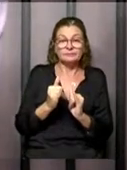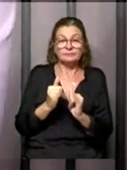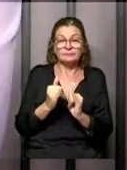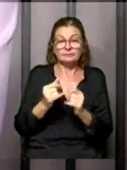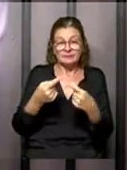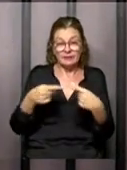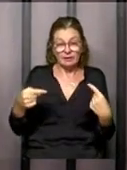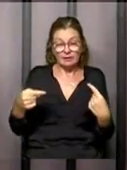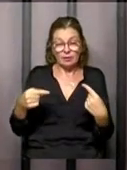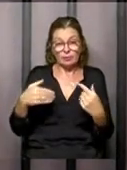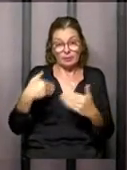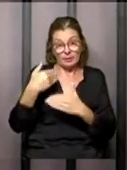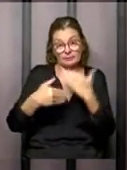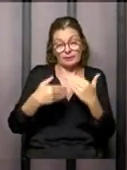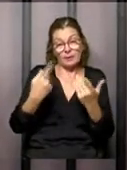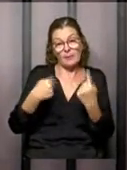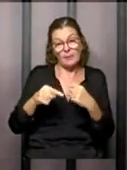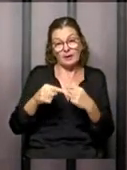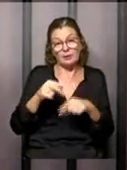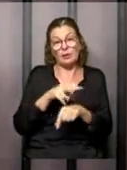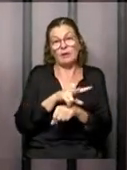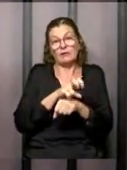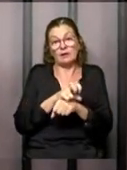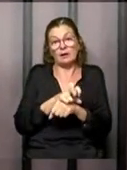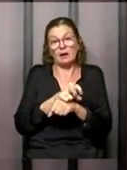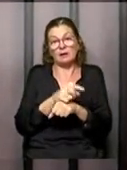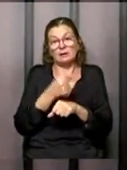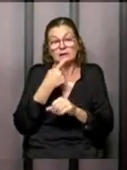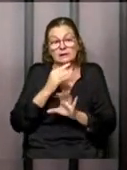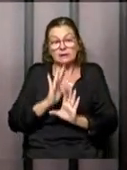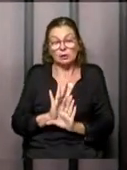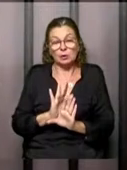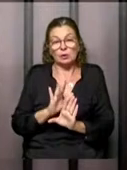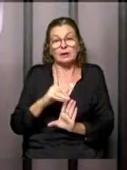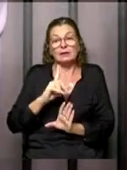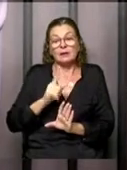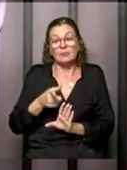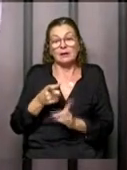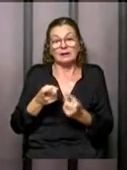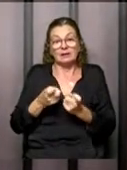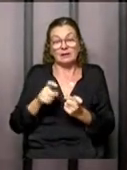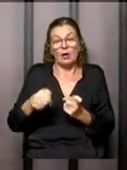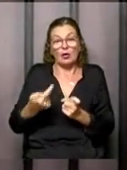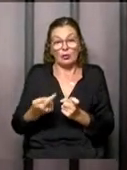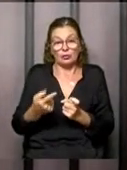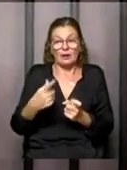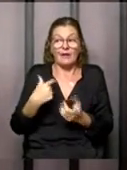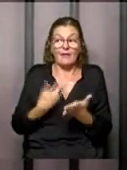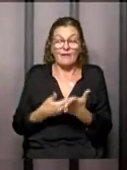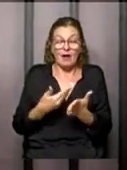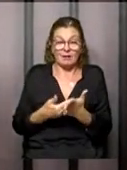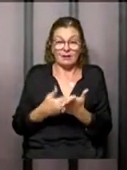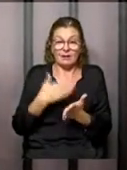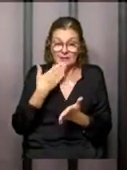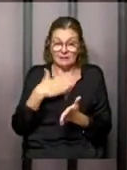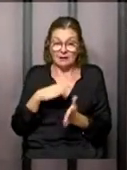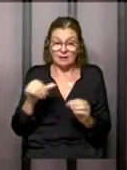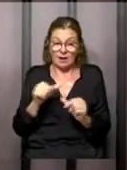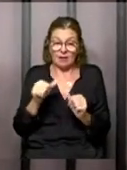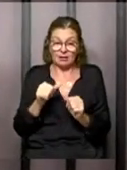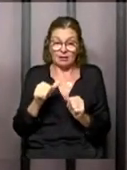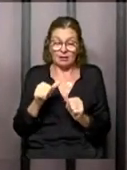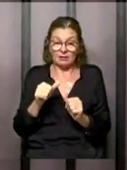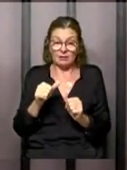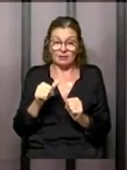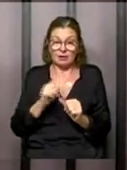para poder llevar adelante, pero la propia Fiscalía eventualmente también tiene otras diligencias pendientes que entiende realizar sin que nosotros